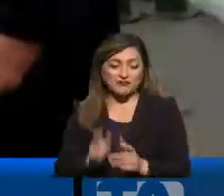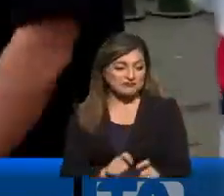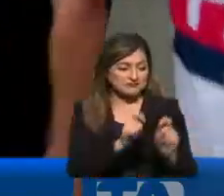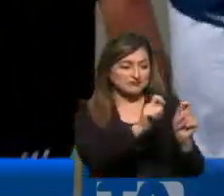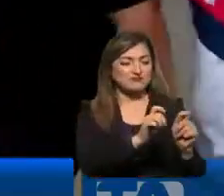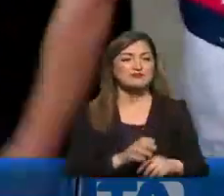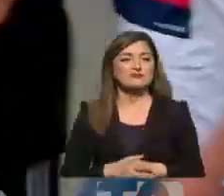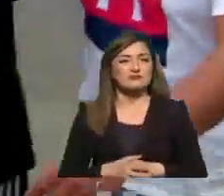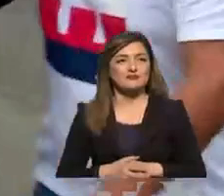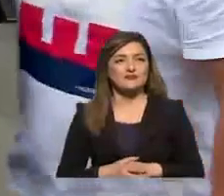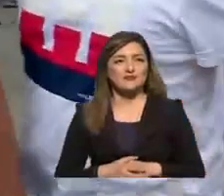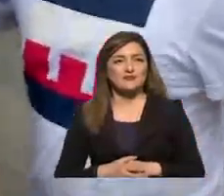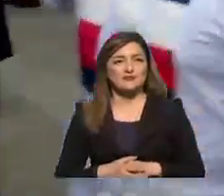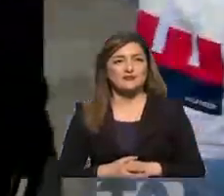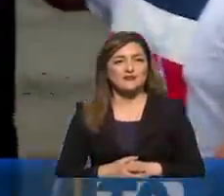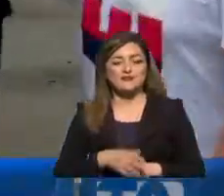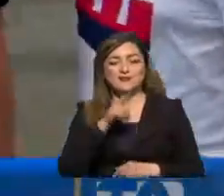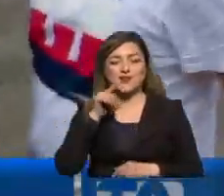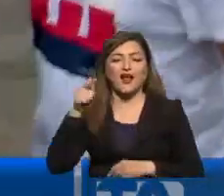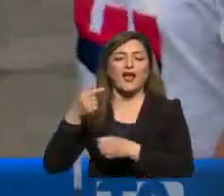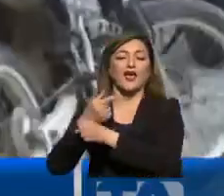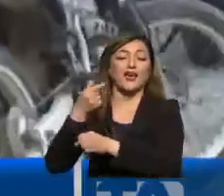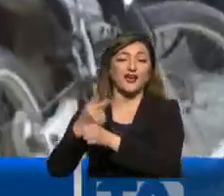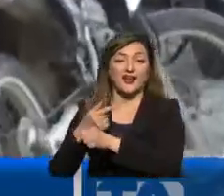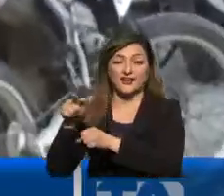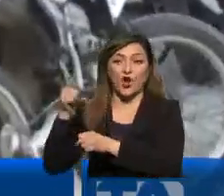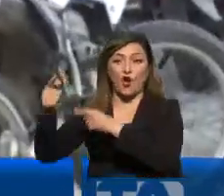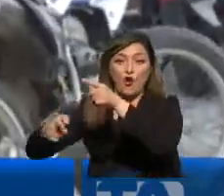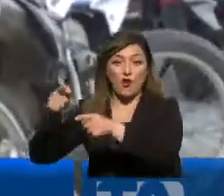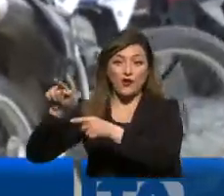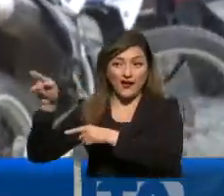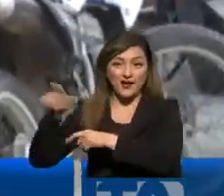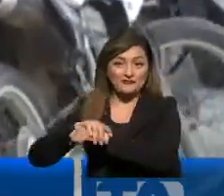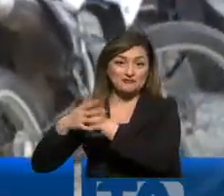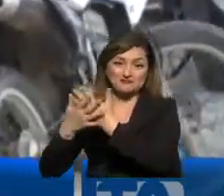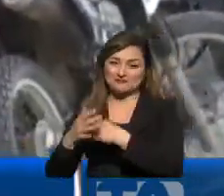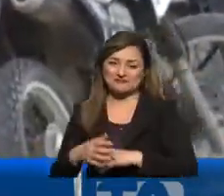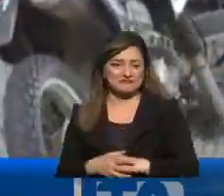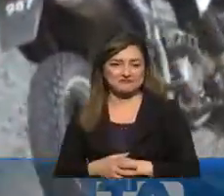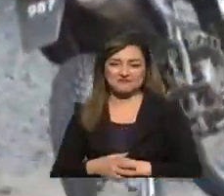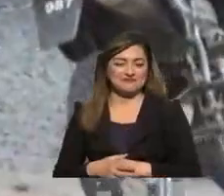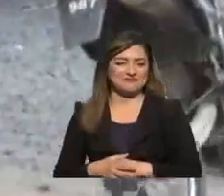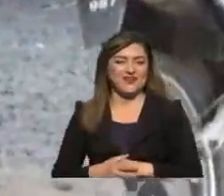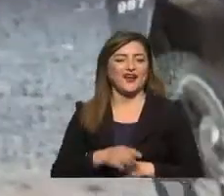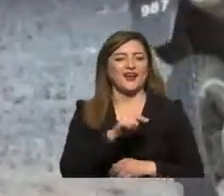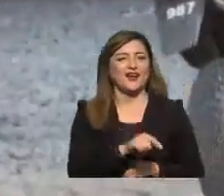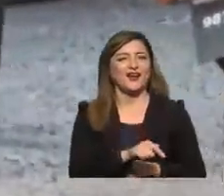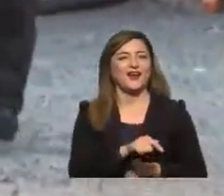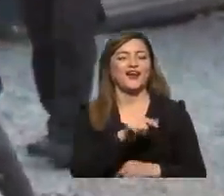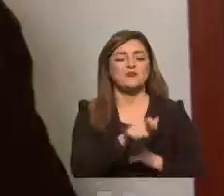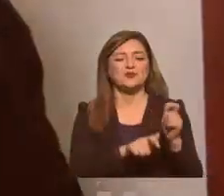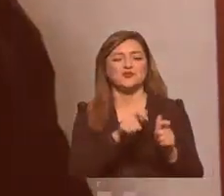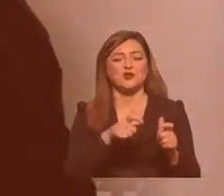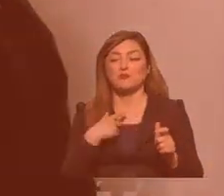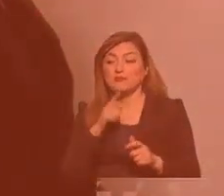pues si se toma en cuenta los sentenciados hasta el momento parecería que las medicinas salieron de un hospital público sin la orden de